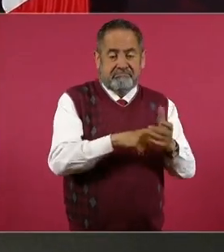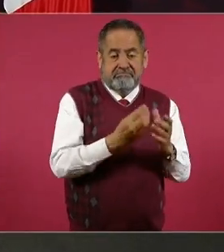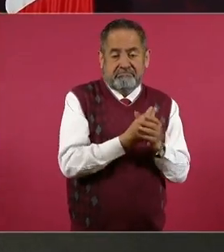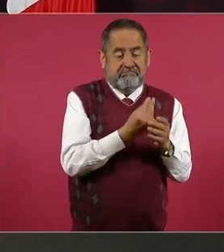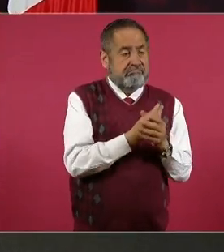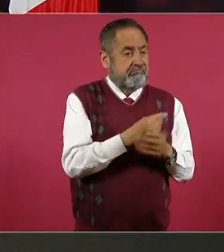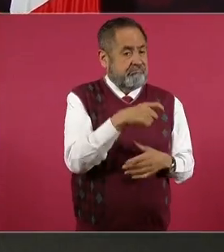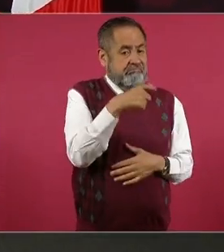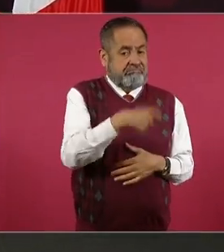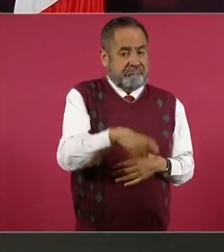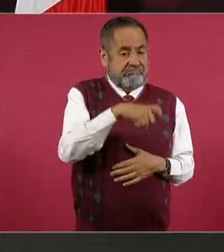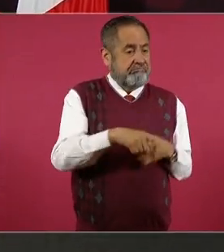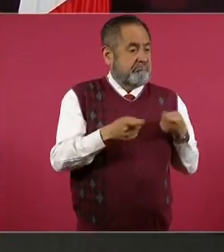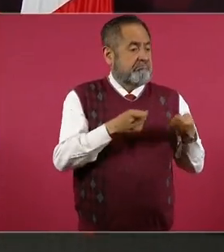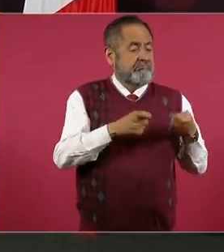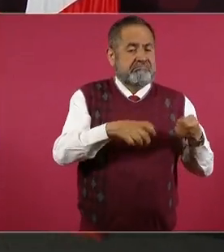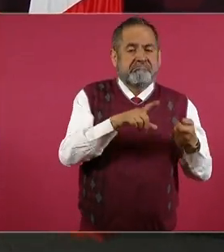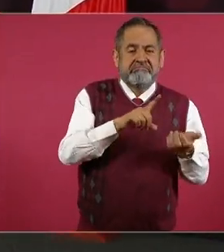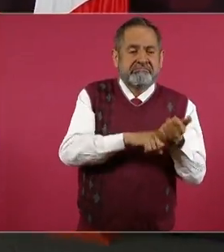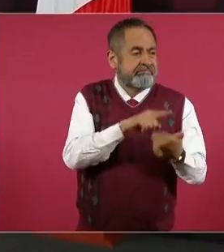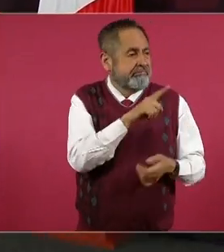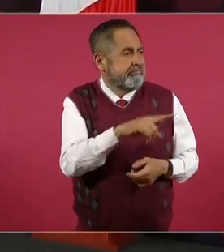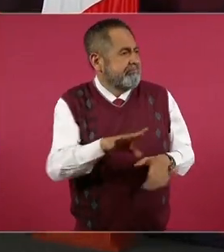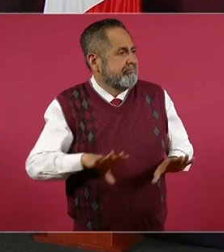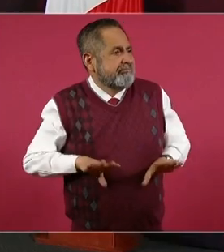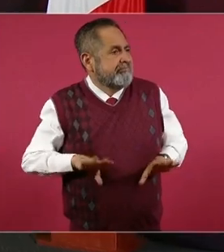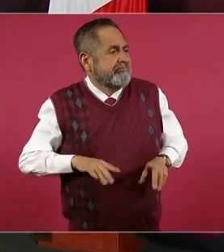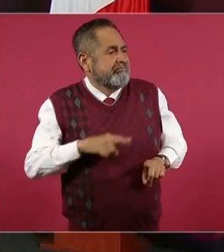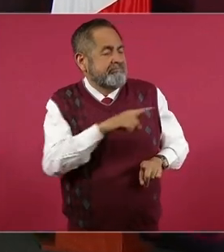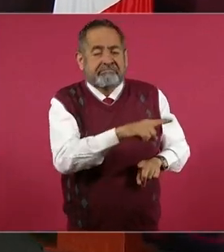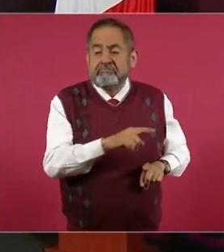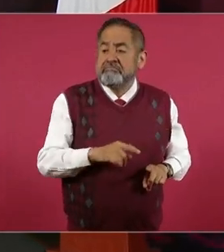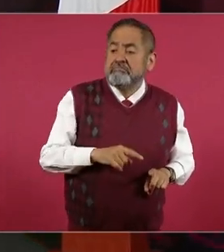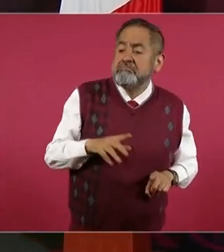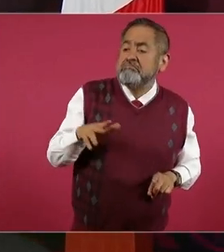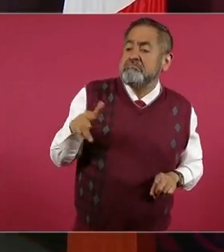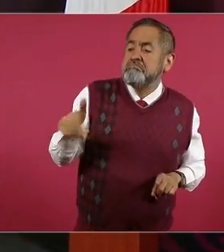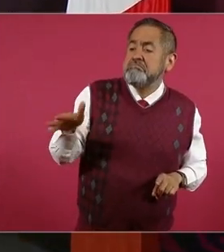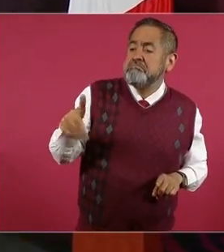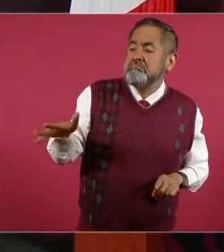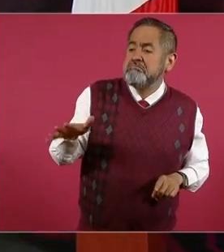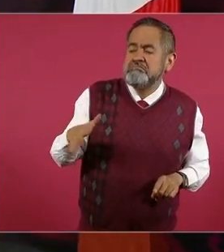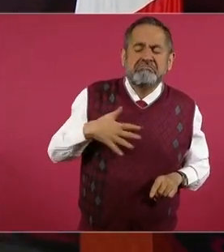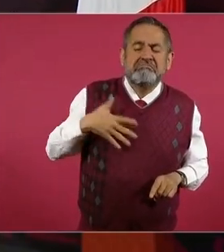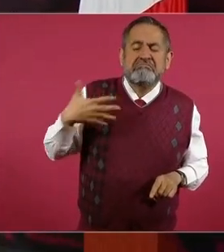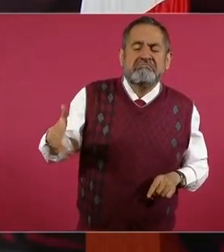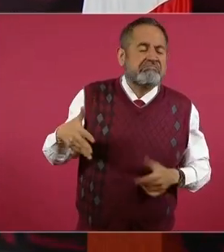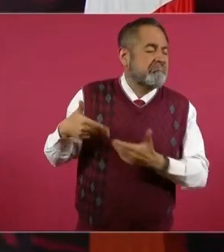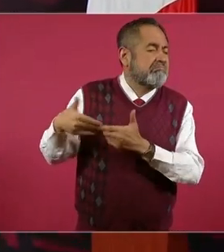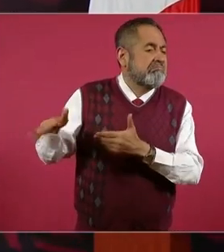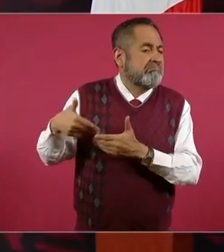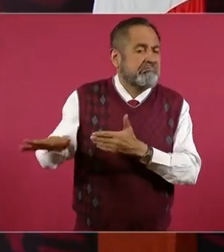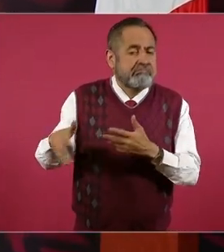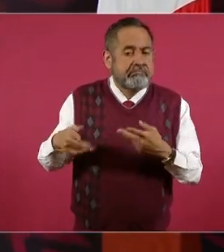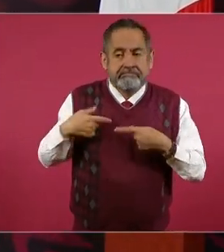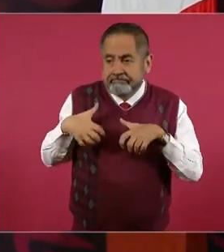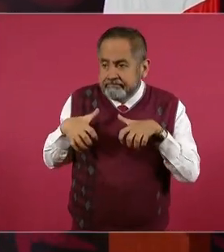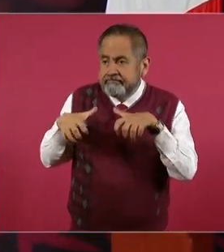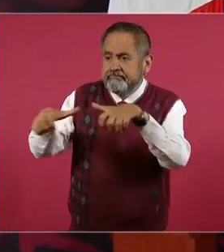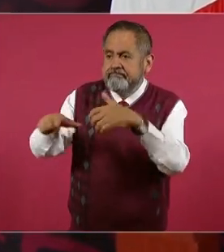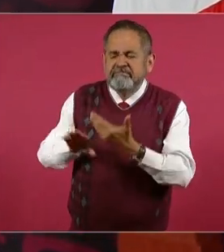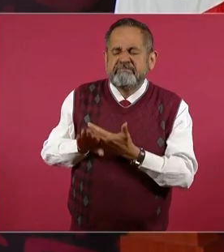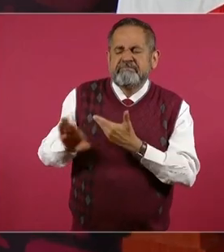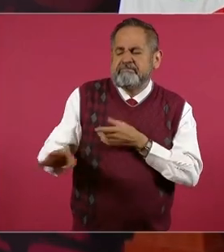una actitud de desprecio hacia la gente.